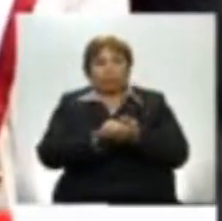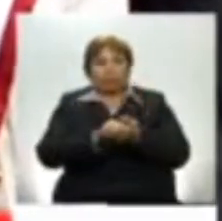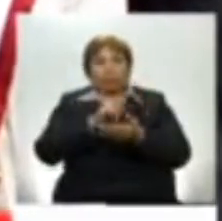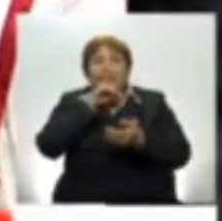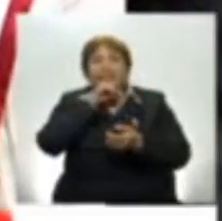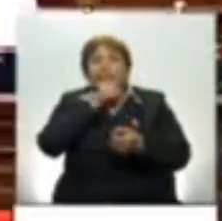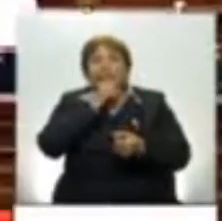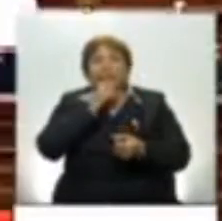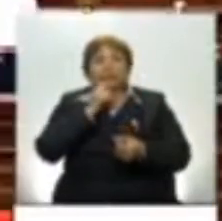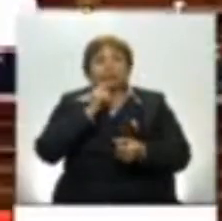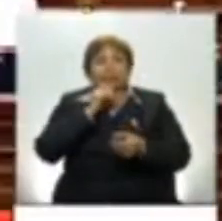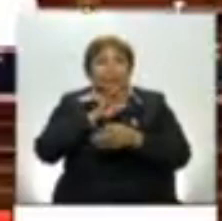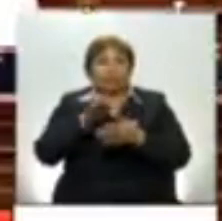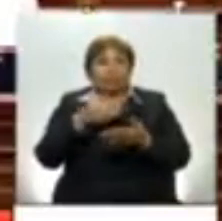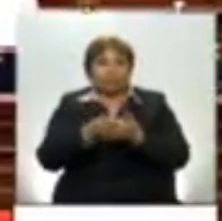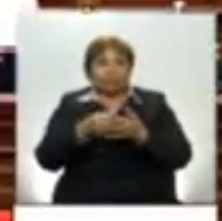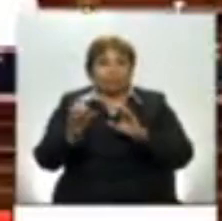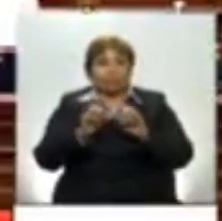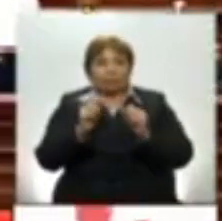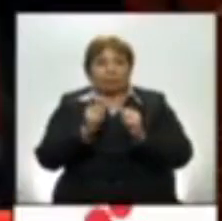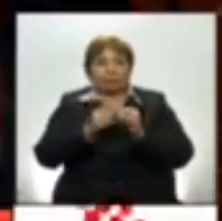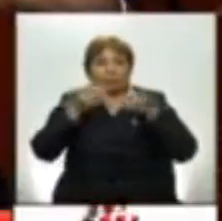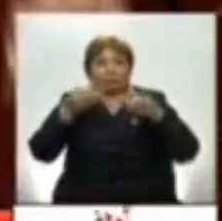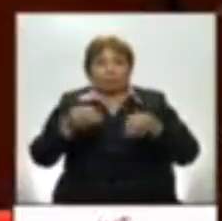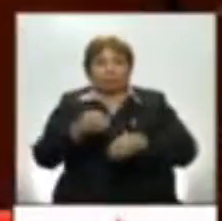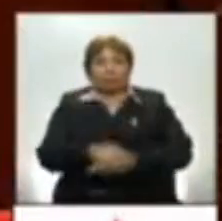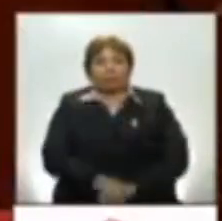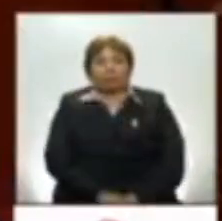guardar secreto en los asuntos así calificados?